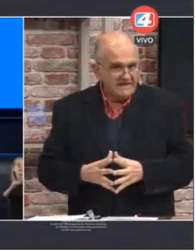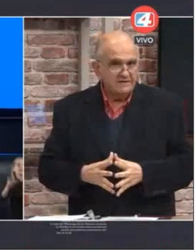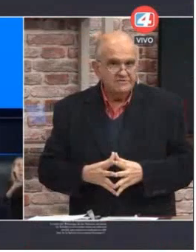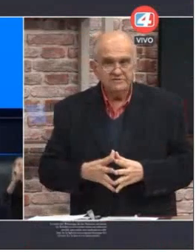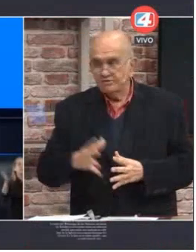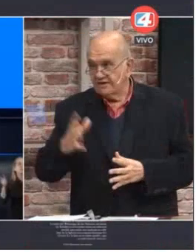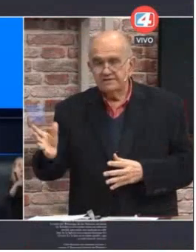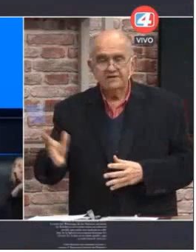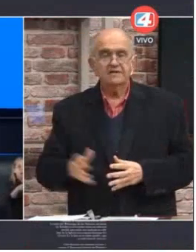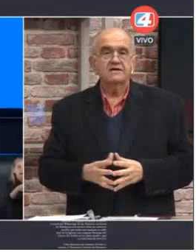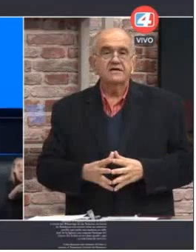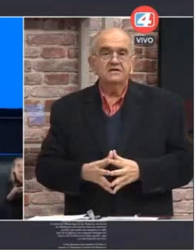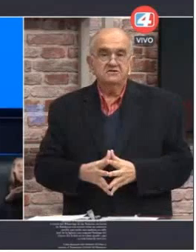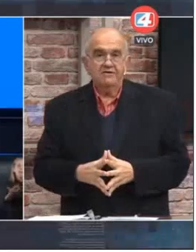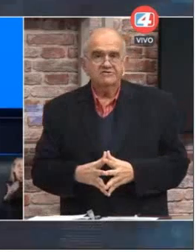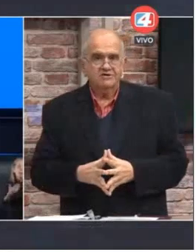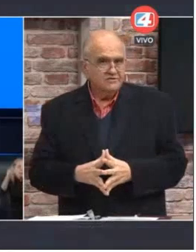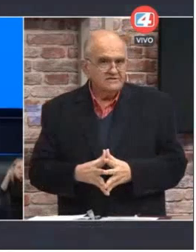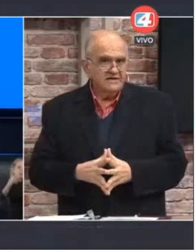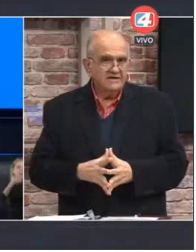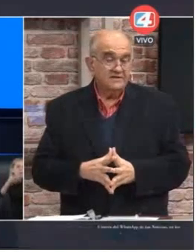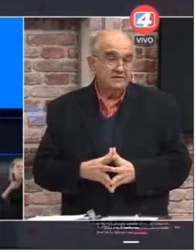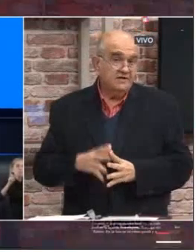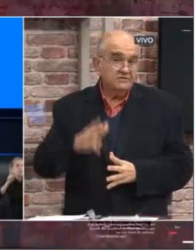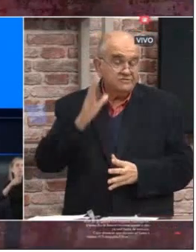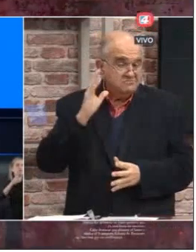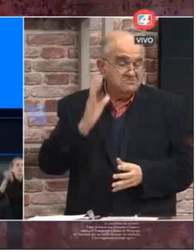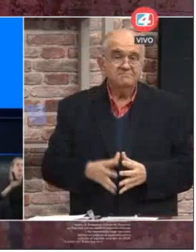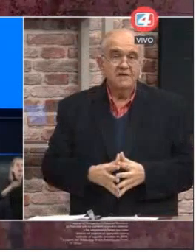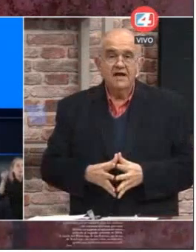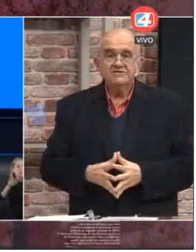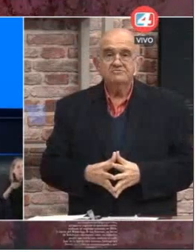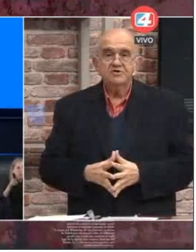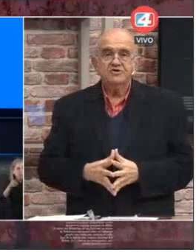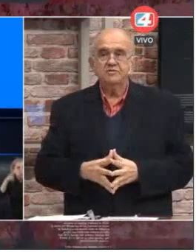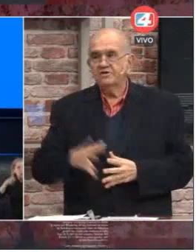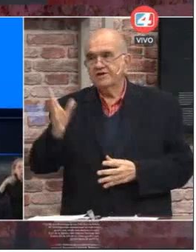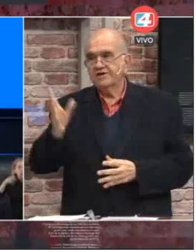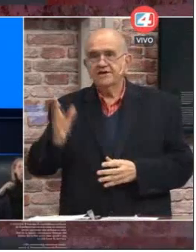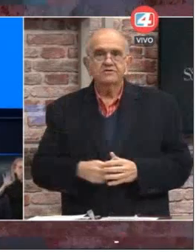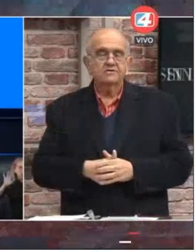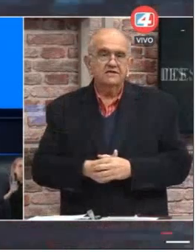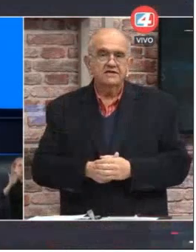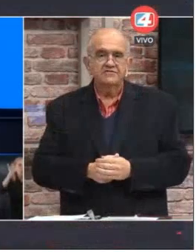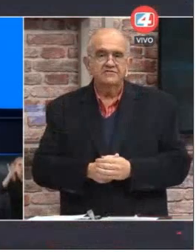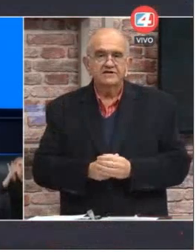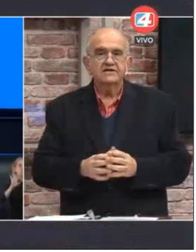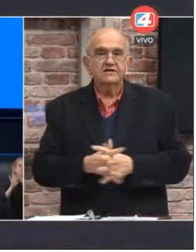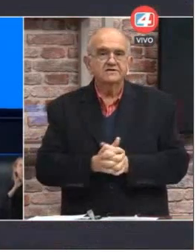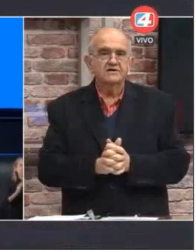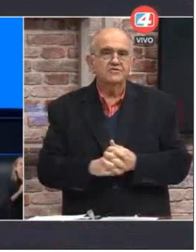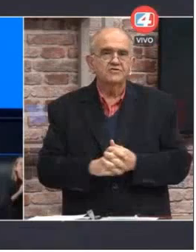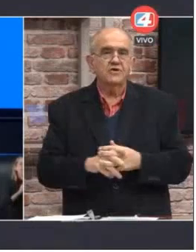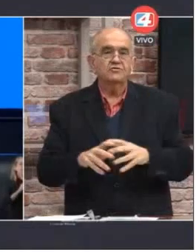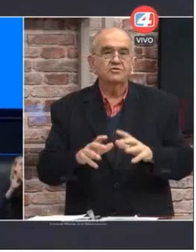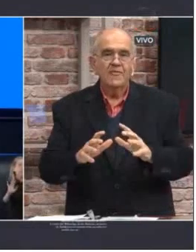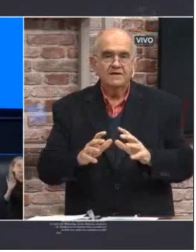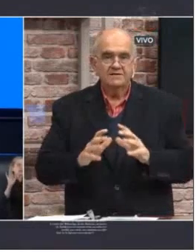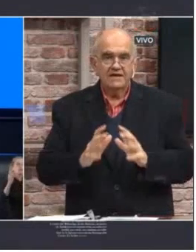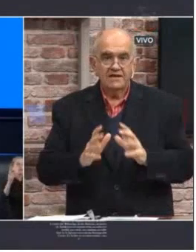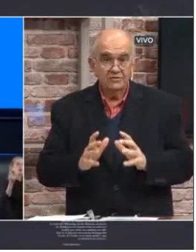especial no es cierto la cantidad de causas judiciales que se han abierto si usted hace un poquito de memoria arrancar mo cristina fernández de kirchner cuando